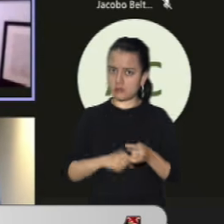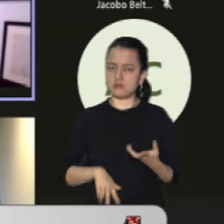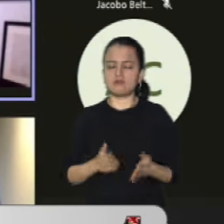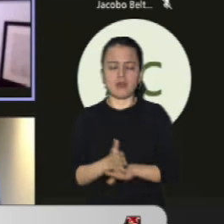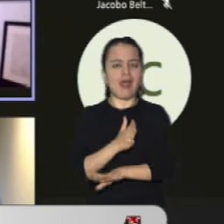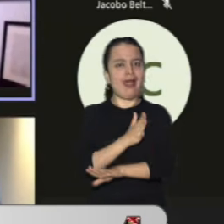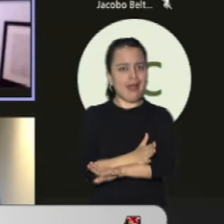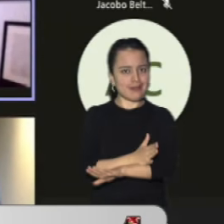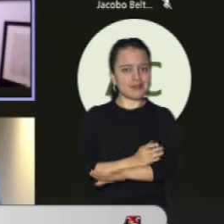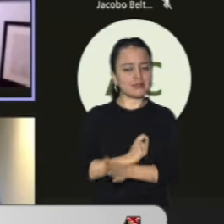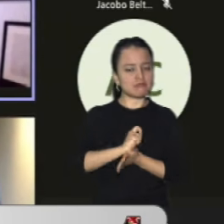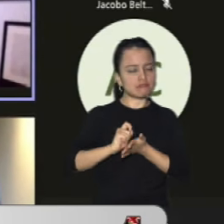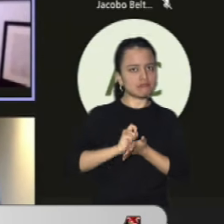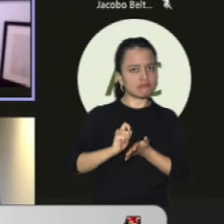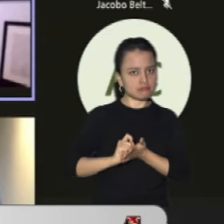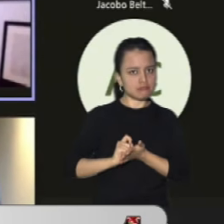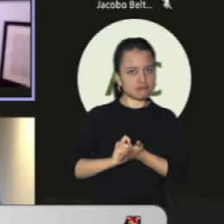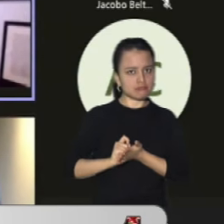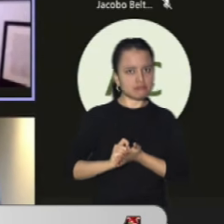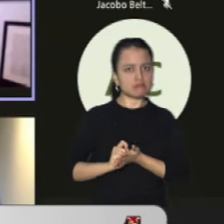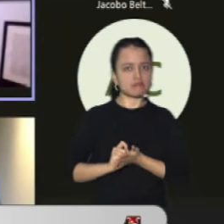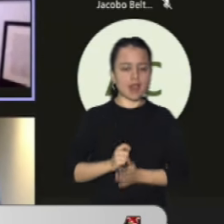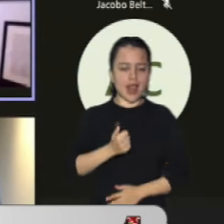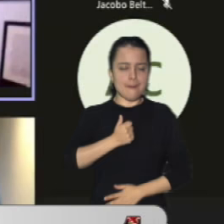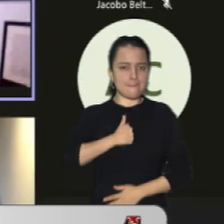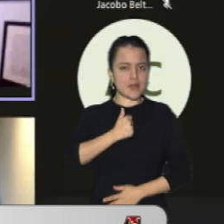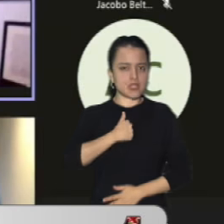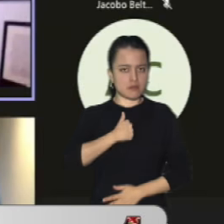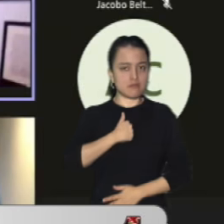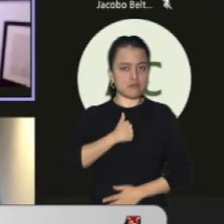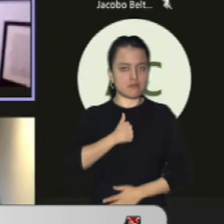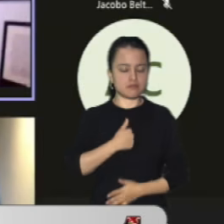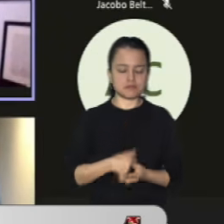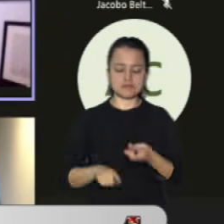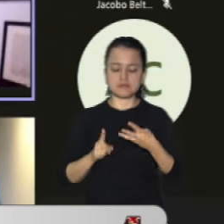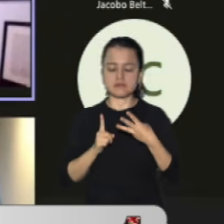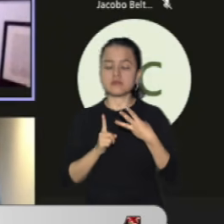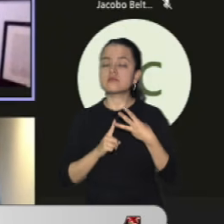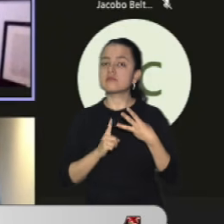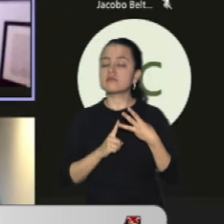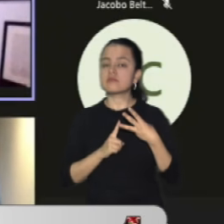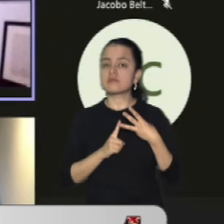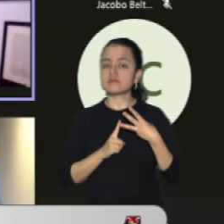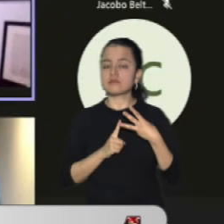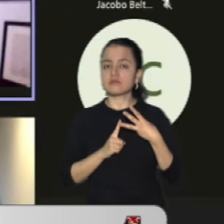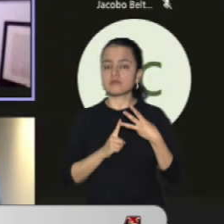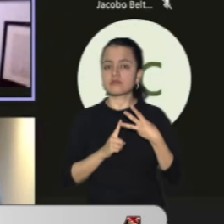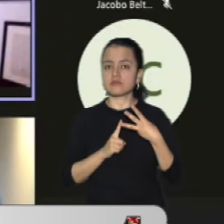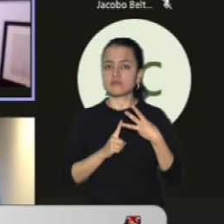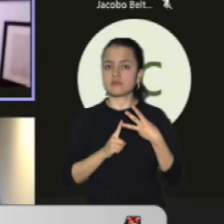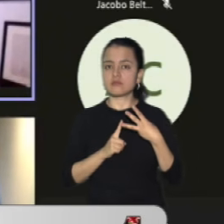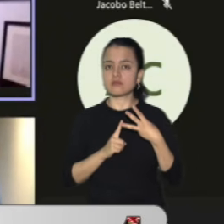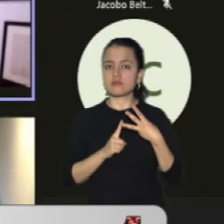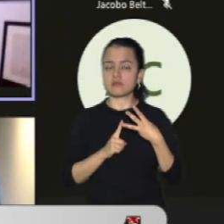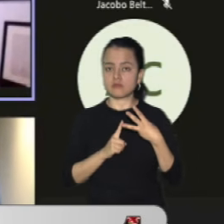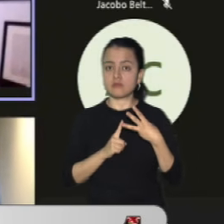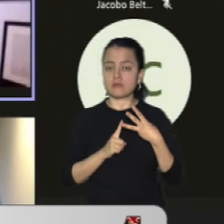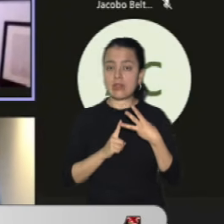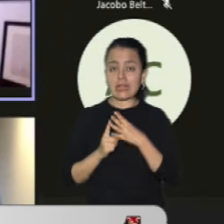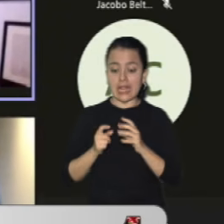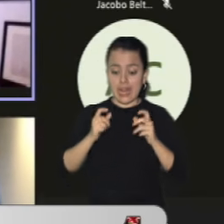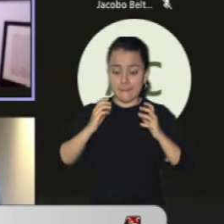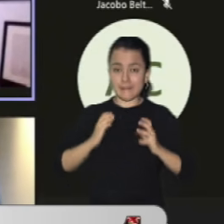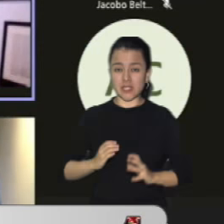o posterior al diagnóstico del sujeto pasivo del acto. Y siempre que el paciente padezca